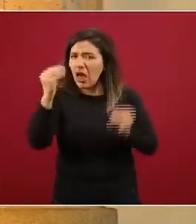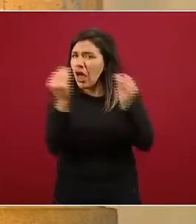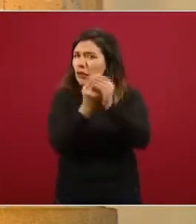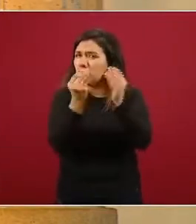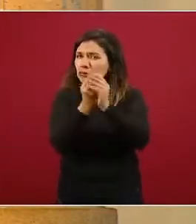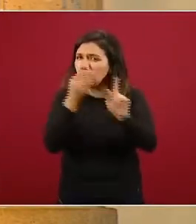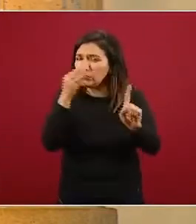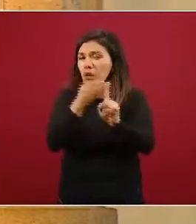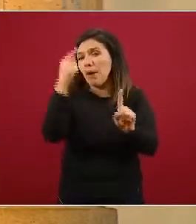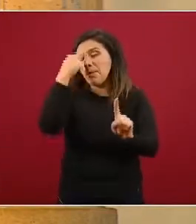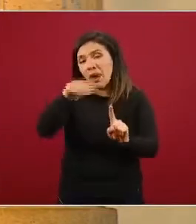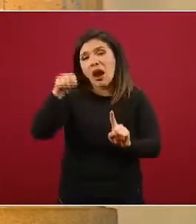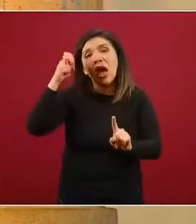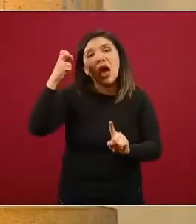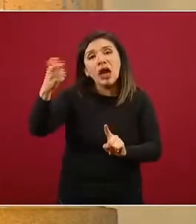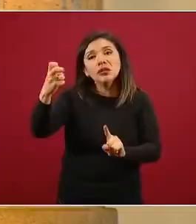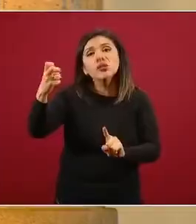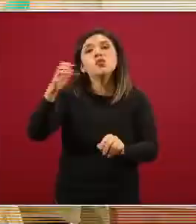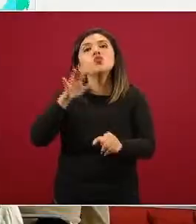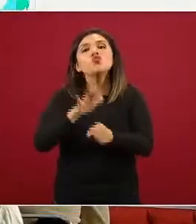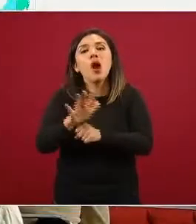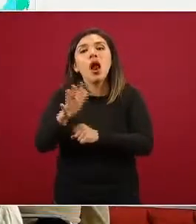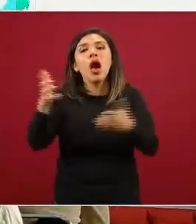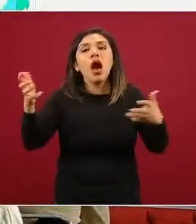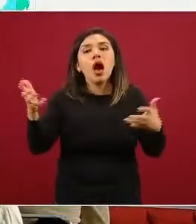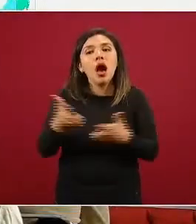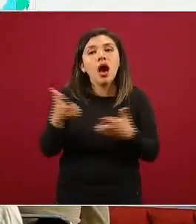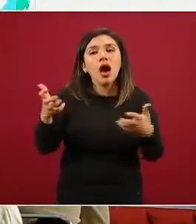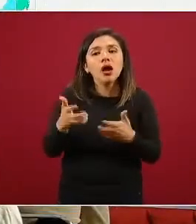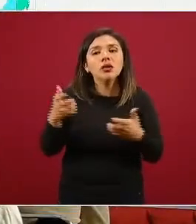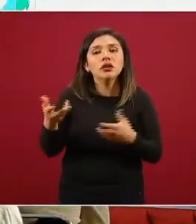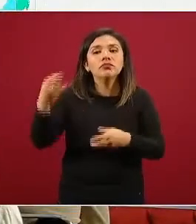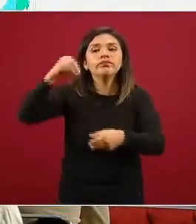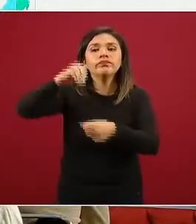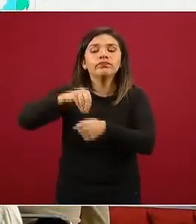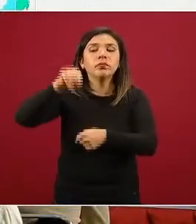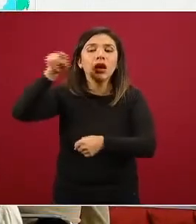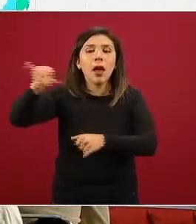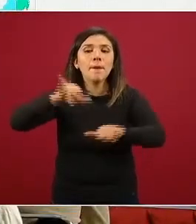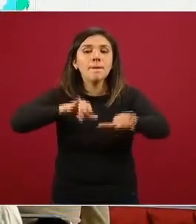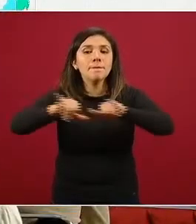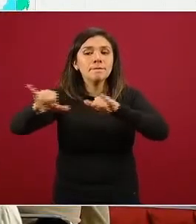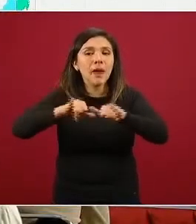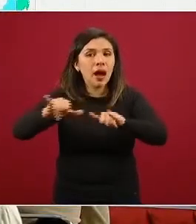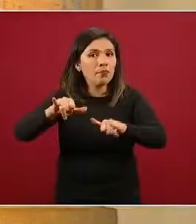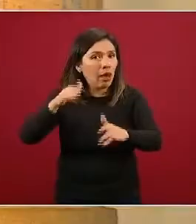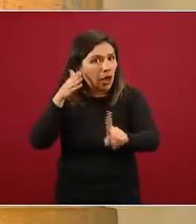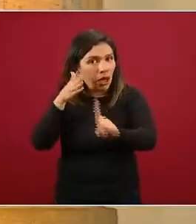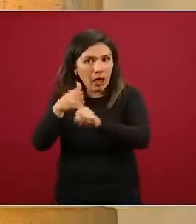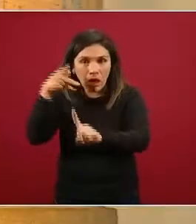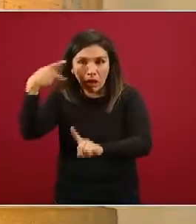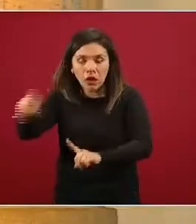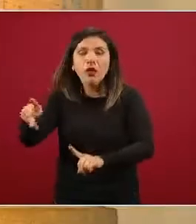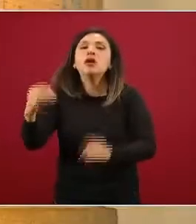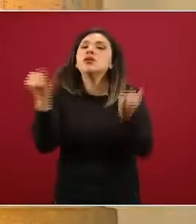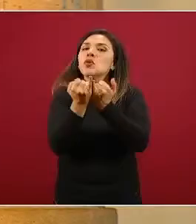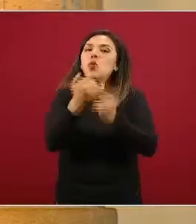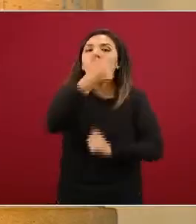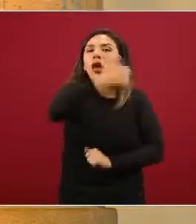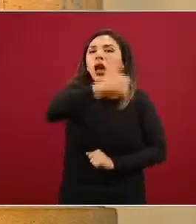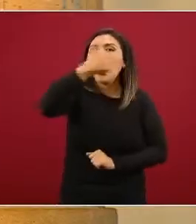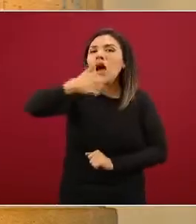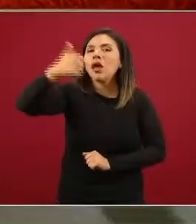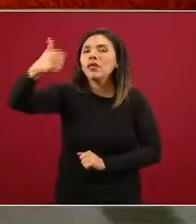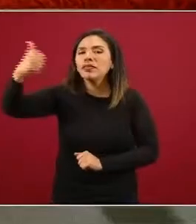específicamente de los que hacen o forman este mapa específico, y así de